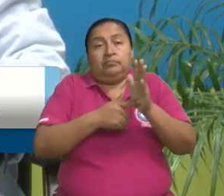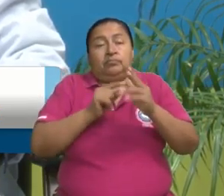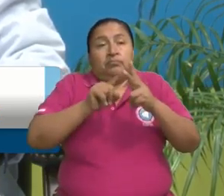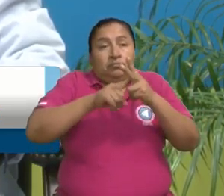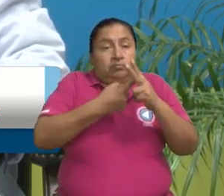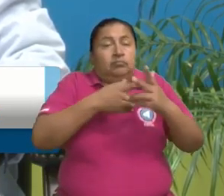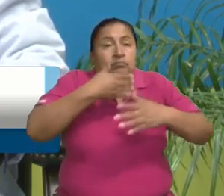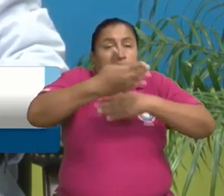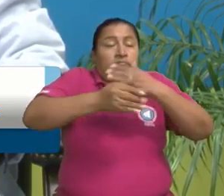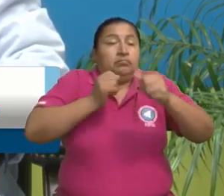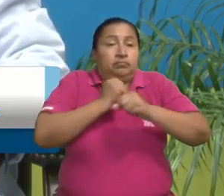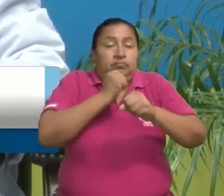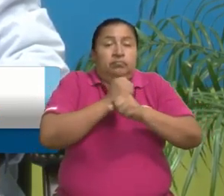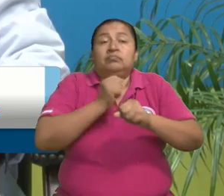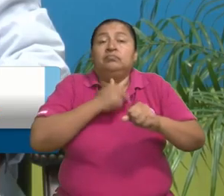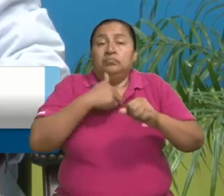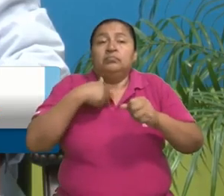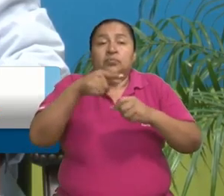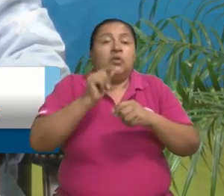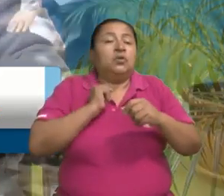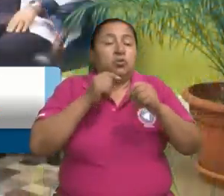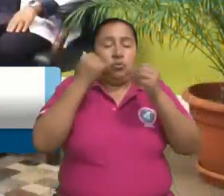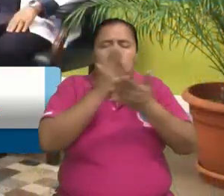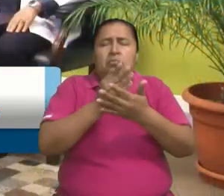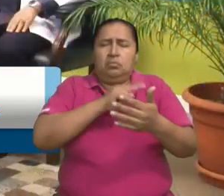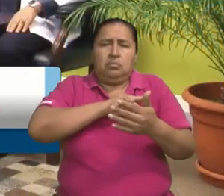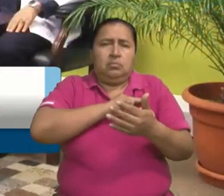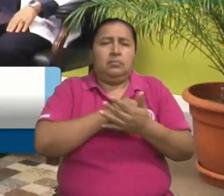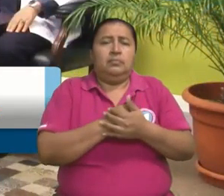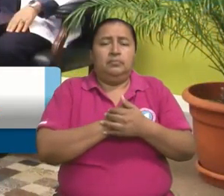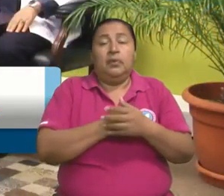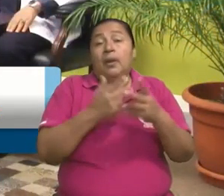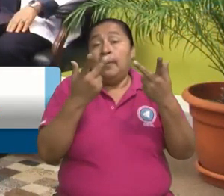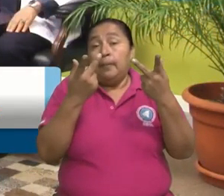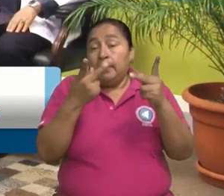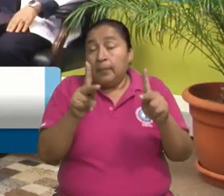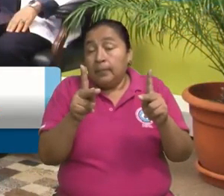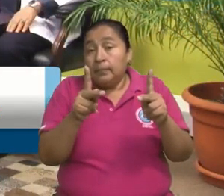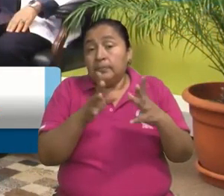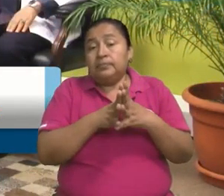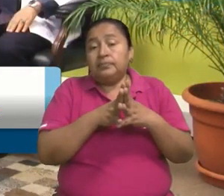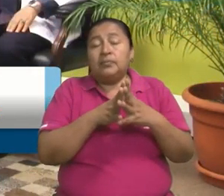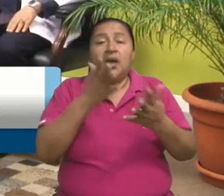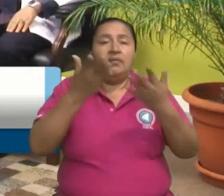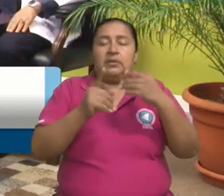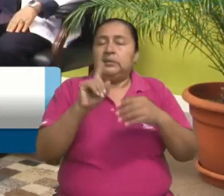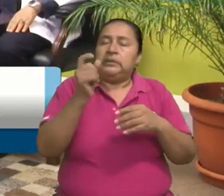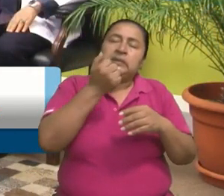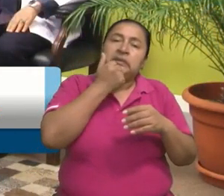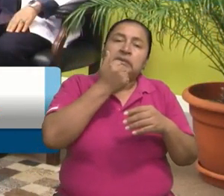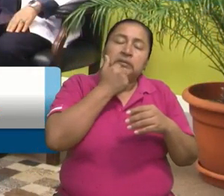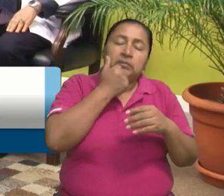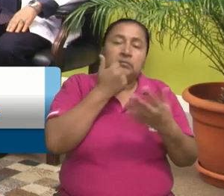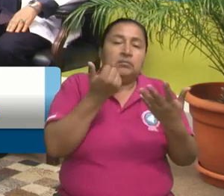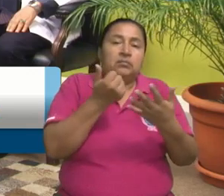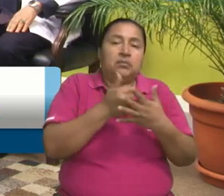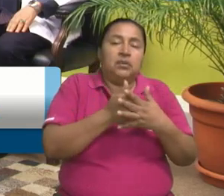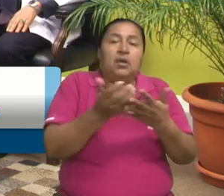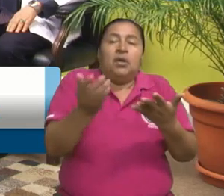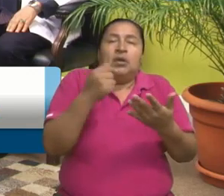sucede se suceden se suceden pero este no es correcto estarse a